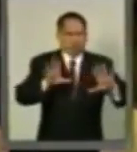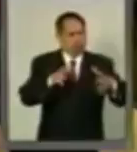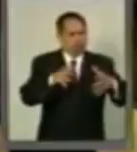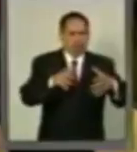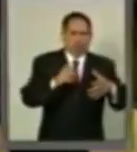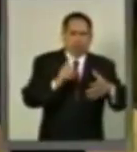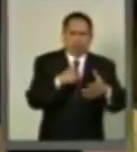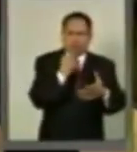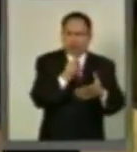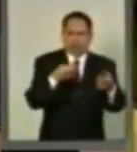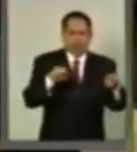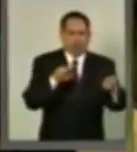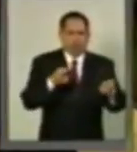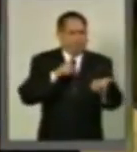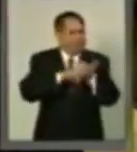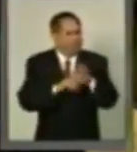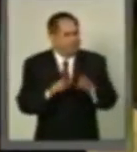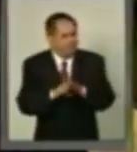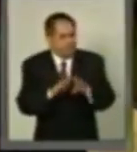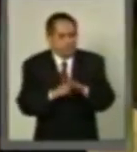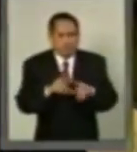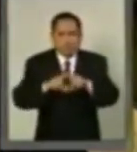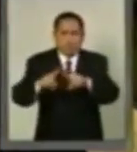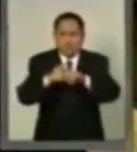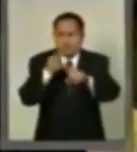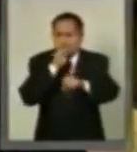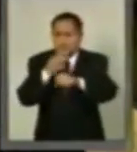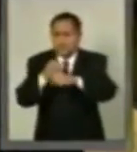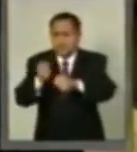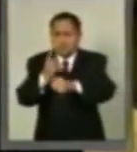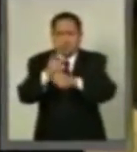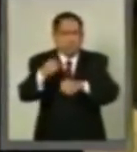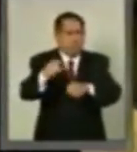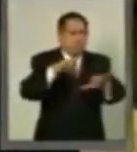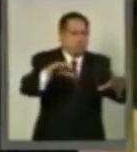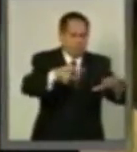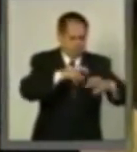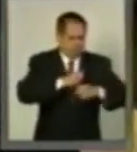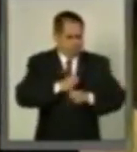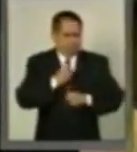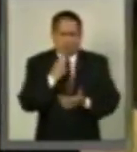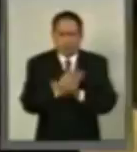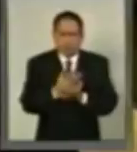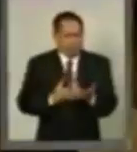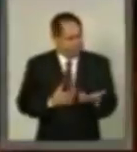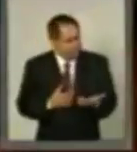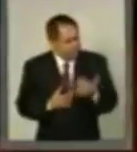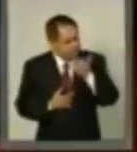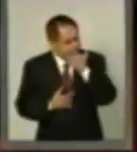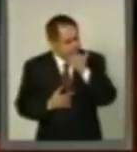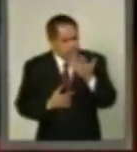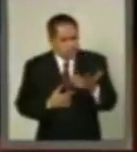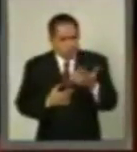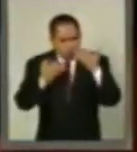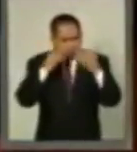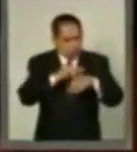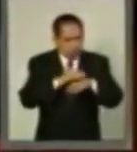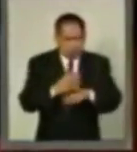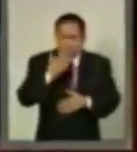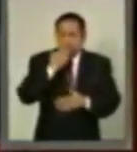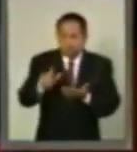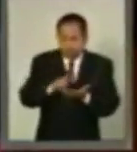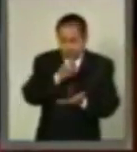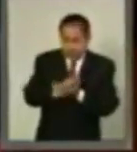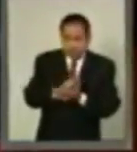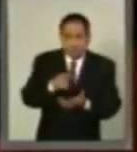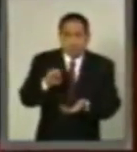centralizaría absolutamente todas las tareas de seguridad. Y como lo hemos visto en los hechos, porque aunque no hay ley,